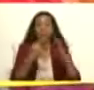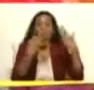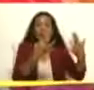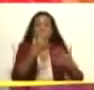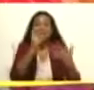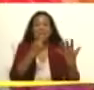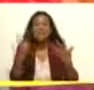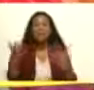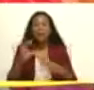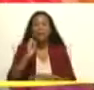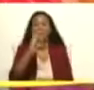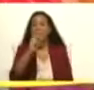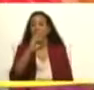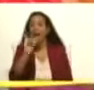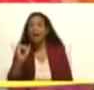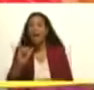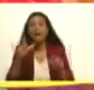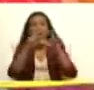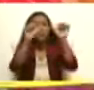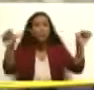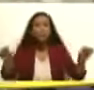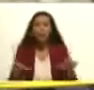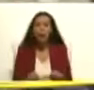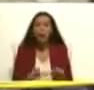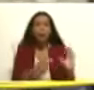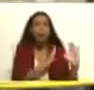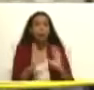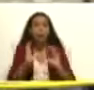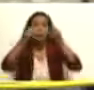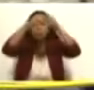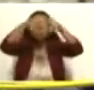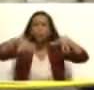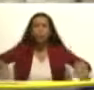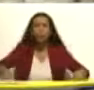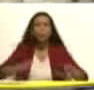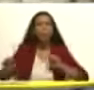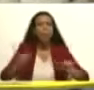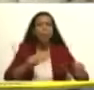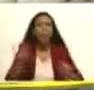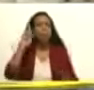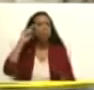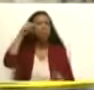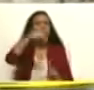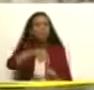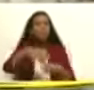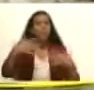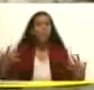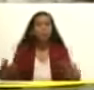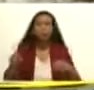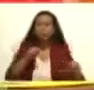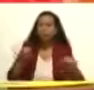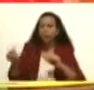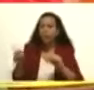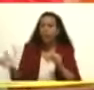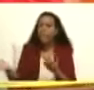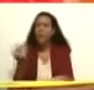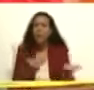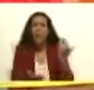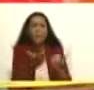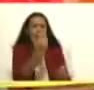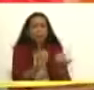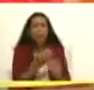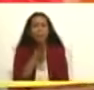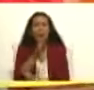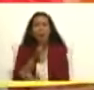15.587 BPDI, estructurados, organizados, movilizados para movilizar, acudir a